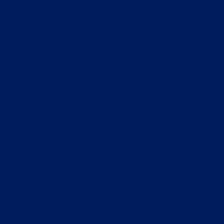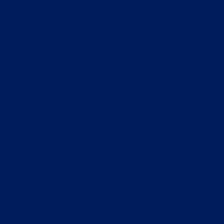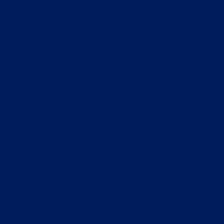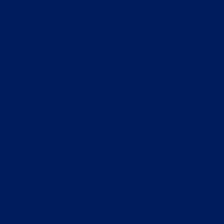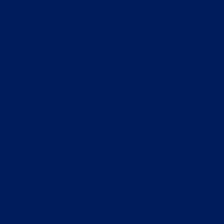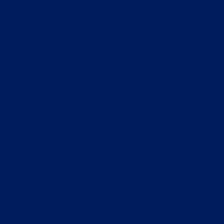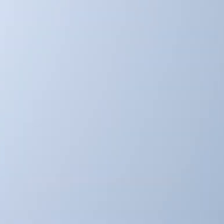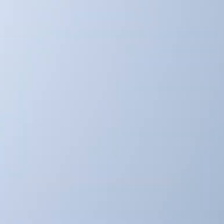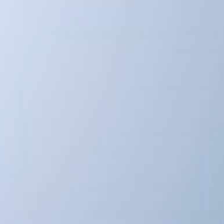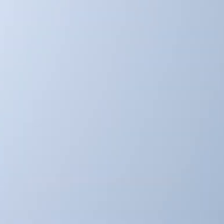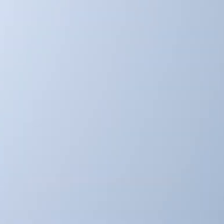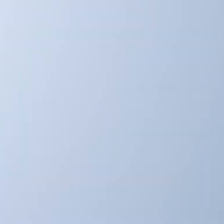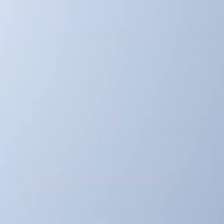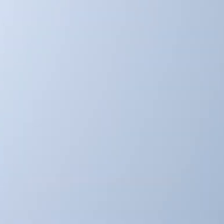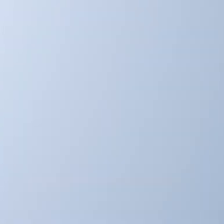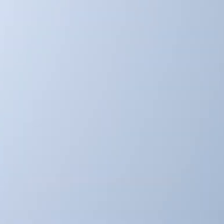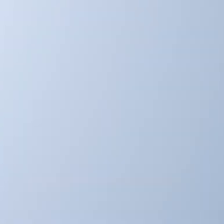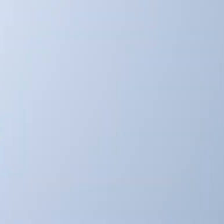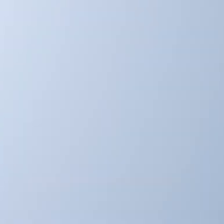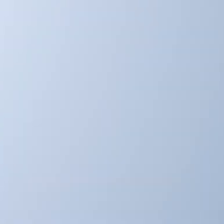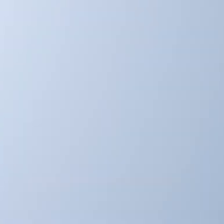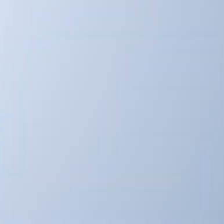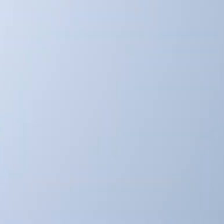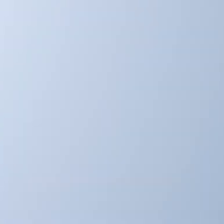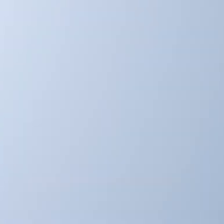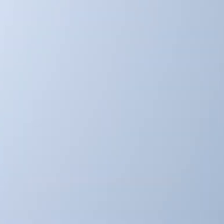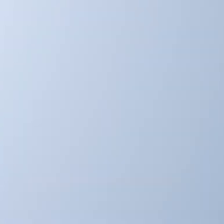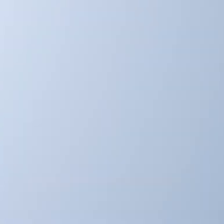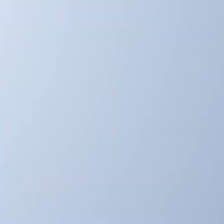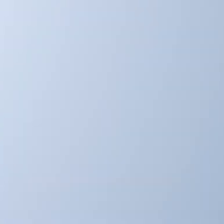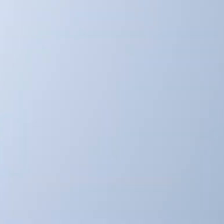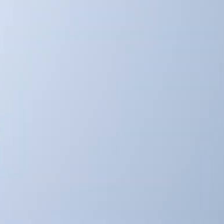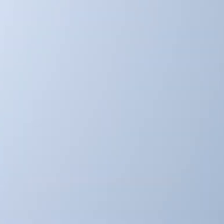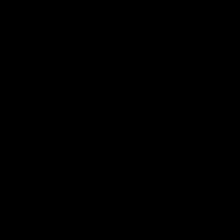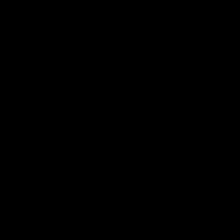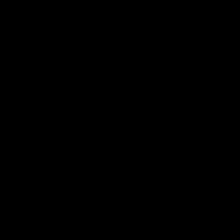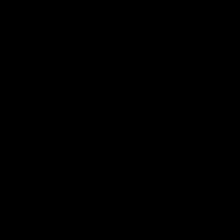acompañarse. Alejarse cuando toca y ternura en cuidarse. Empatía es ternura.